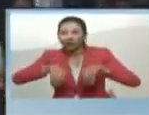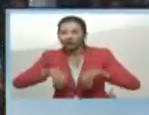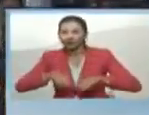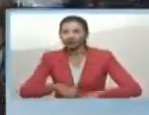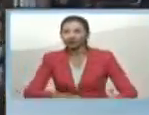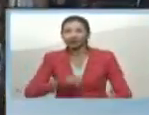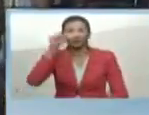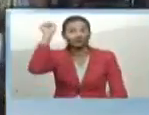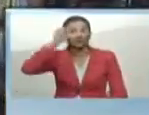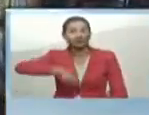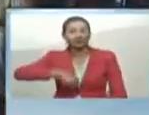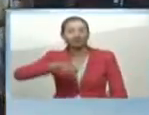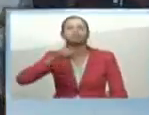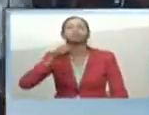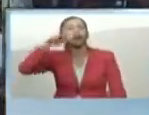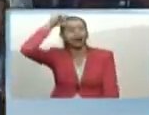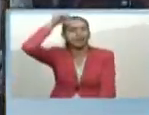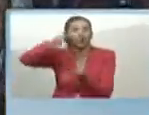acuerdo